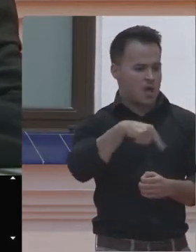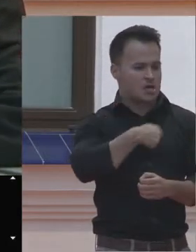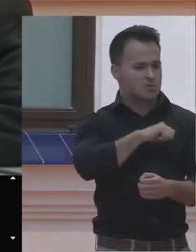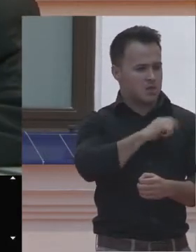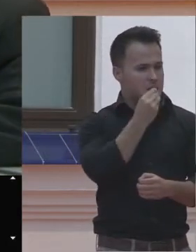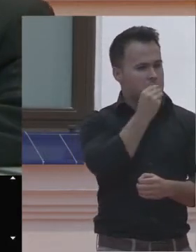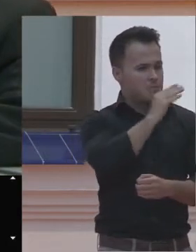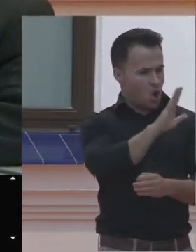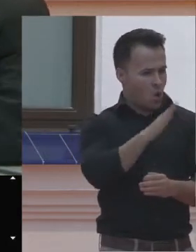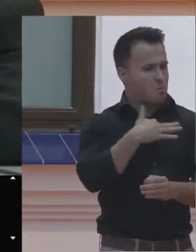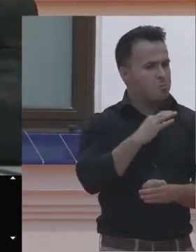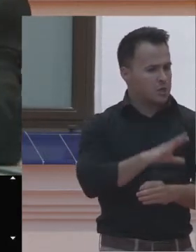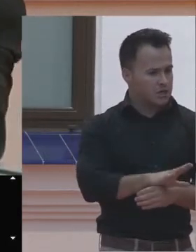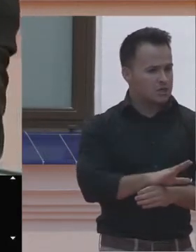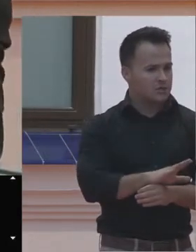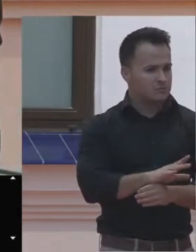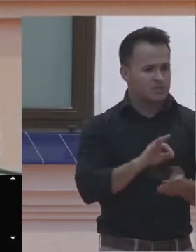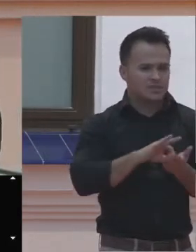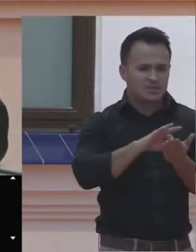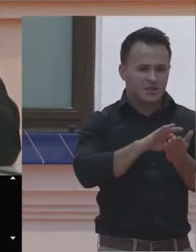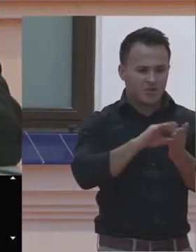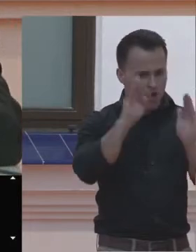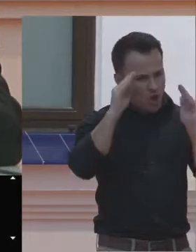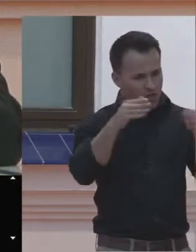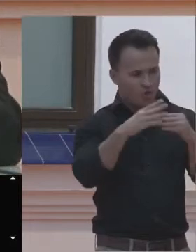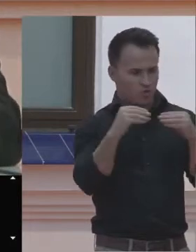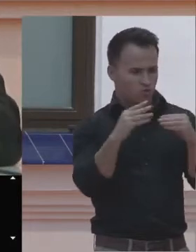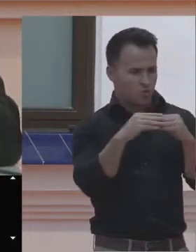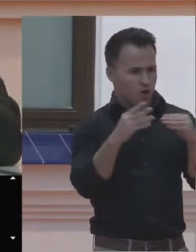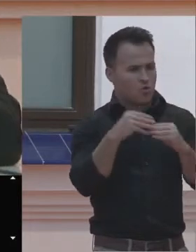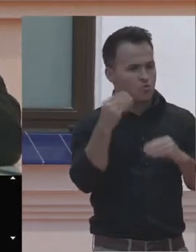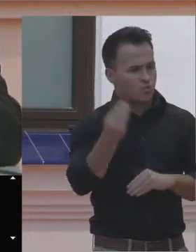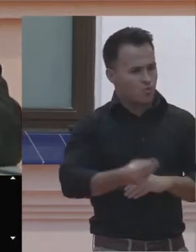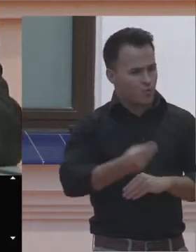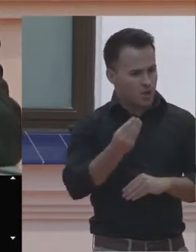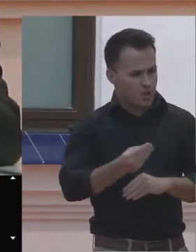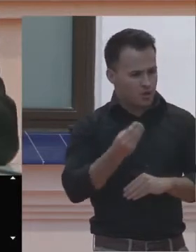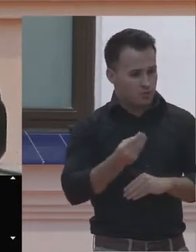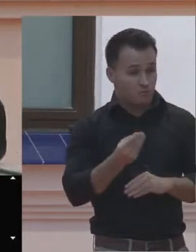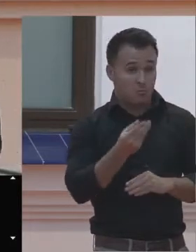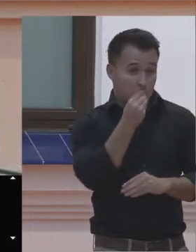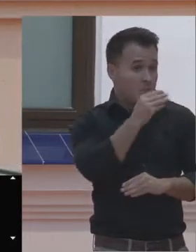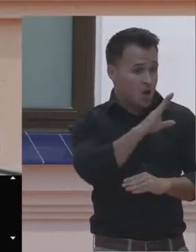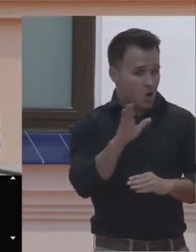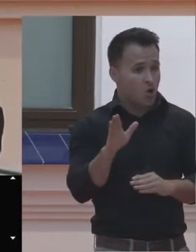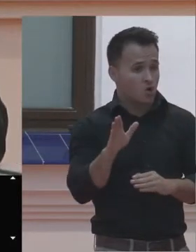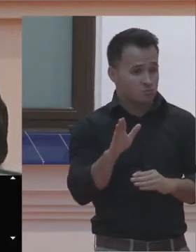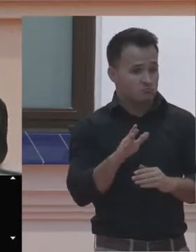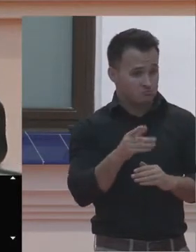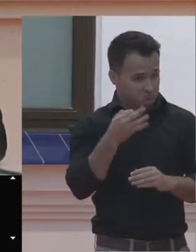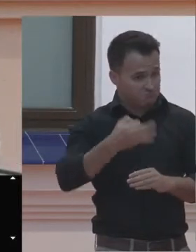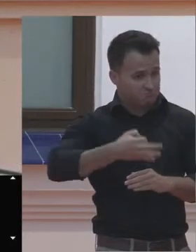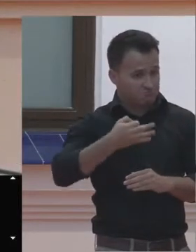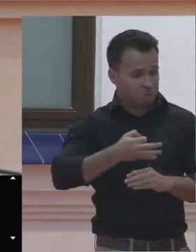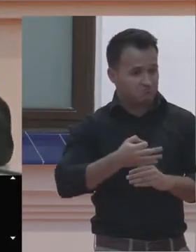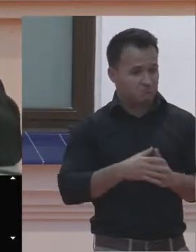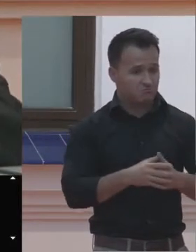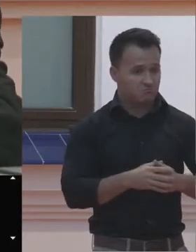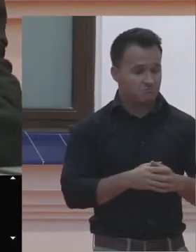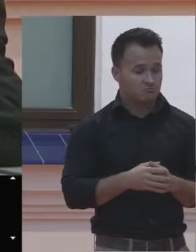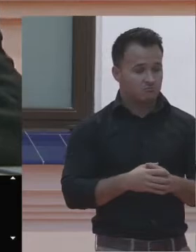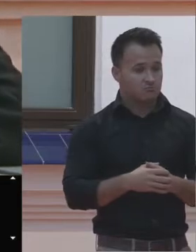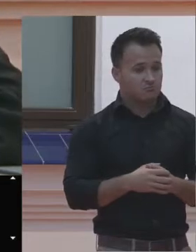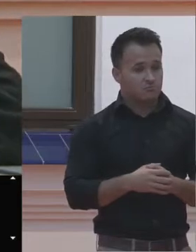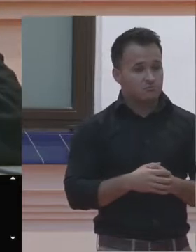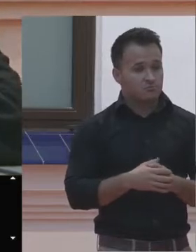mejor. Tenemos unos servicios de atención al usuario muy buenos, de los mejores, y eso es cierto. Ya sabéis que yo no me caso